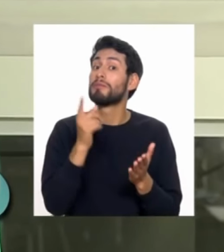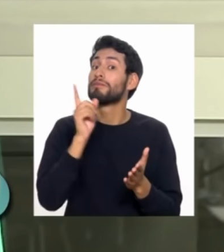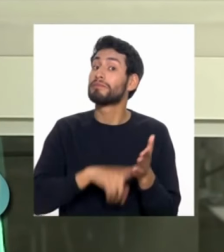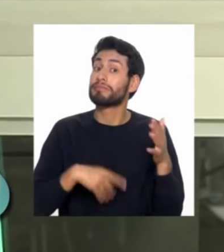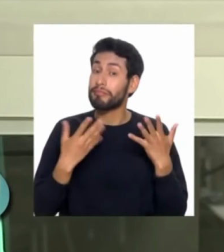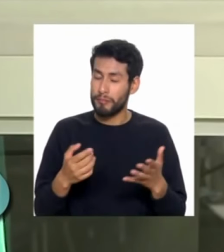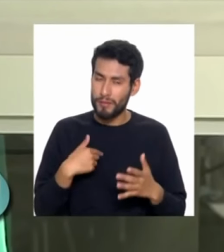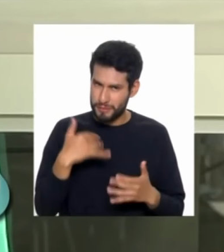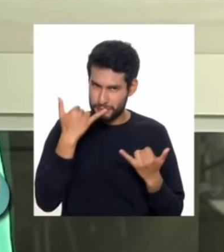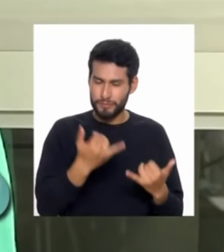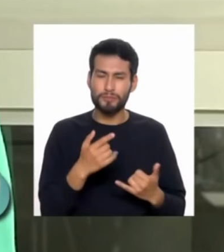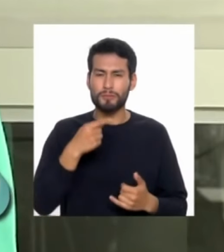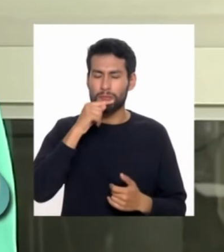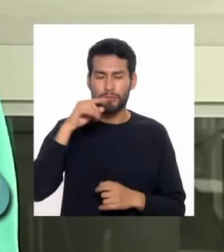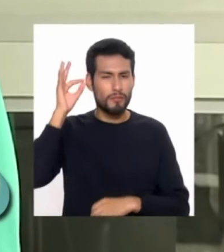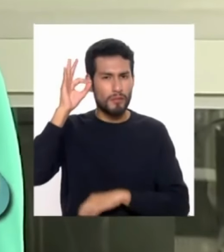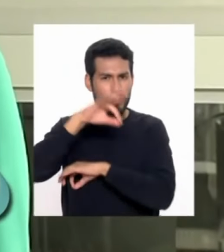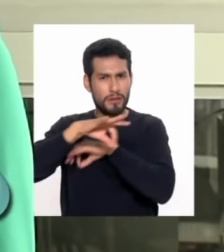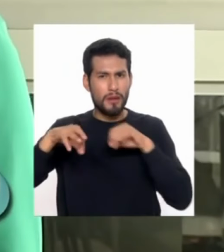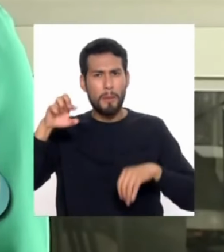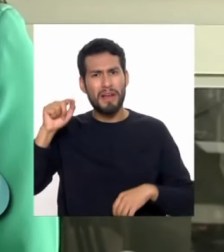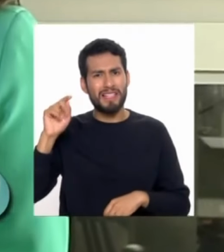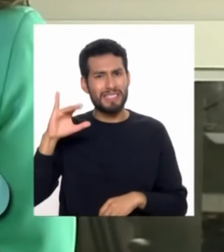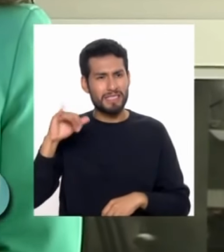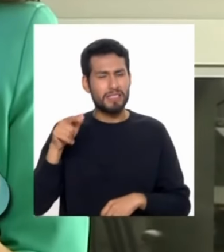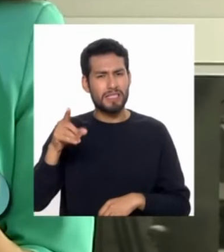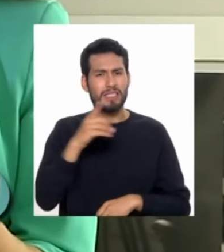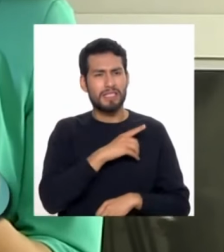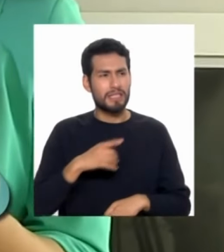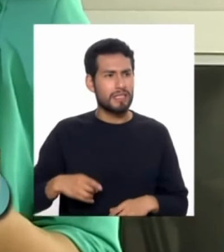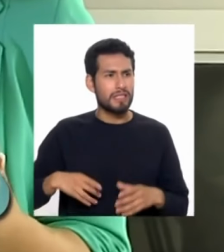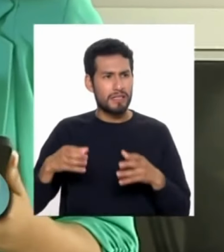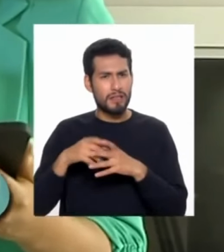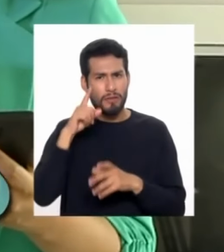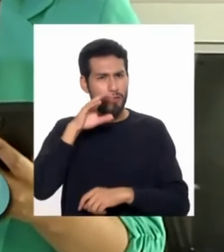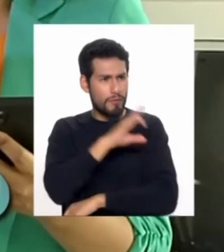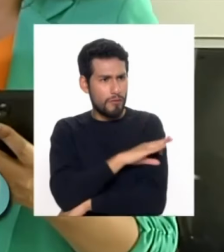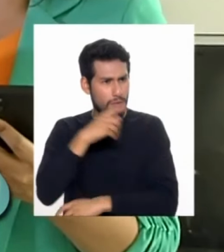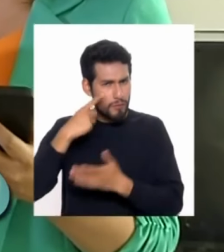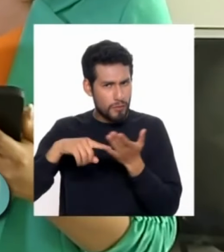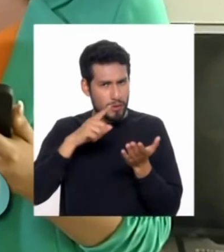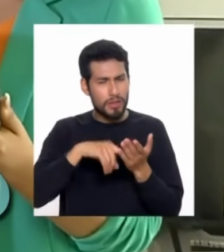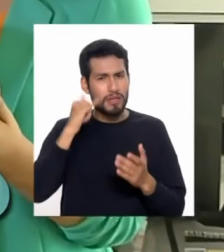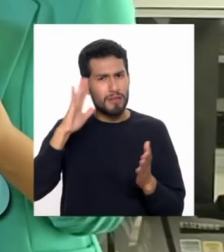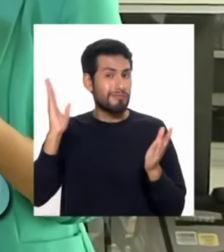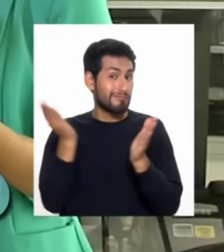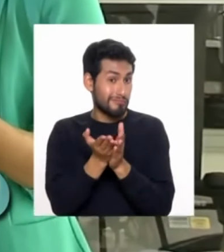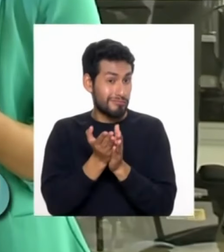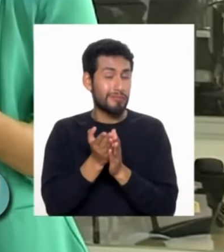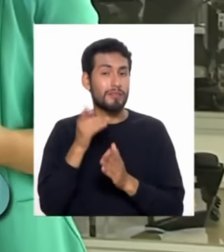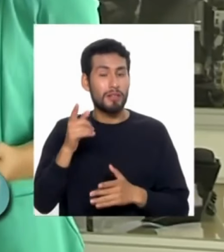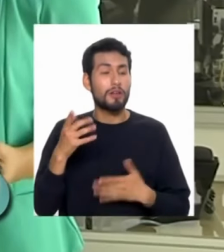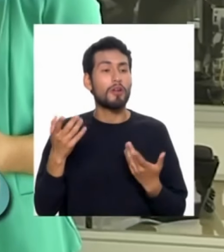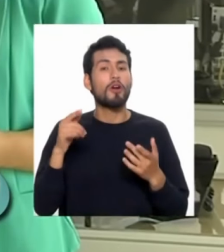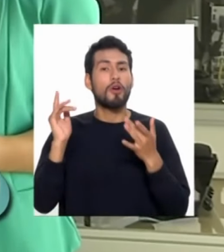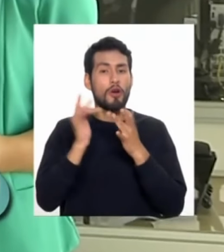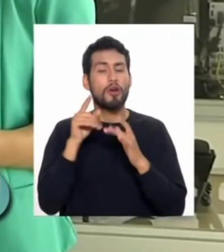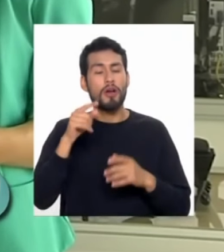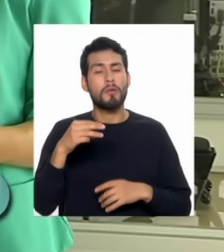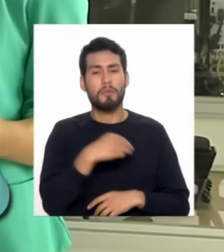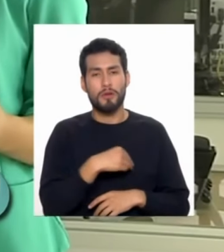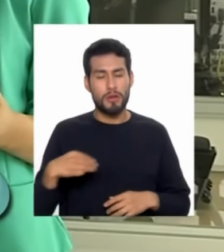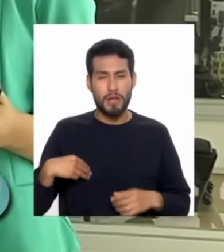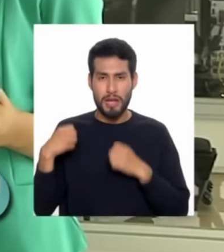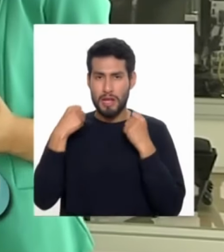falsas, estamos con la ingeniera Patricia Díaz Ubillús, directora general de Fiscalizaciones y Sanciones en Comunicación del Ministerio